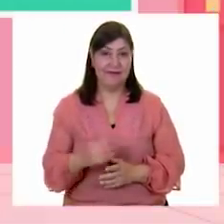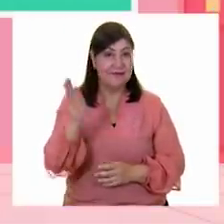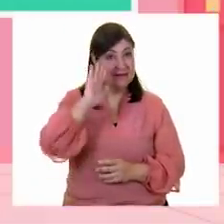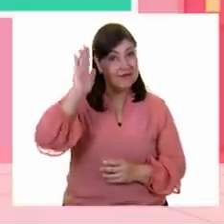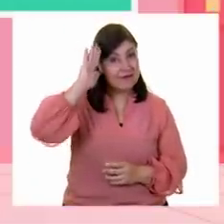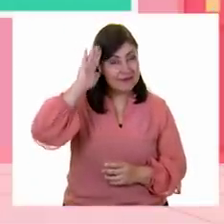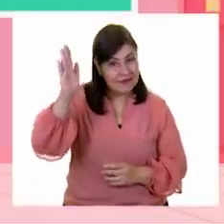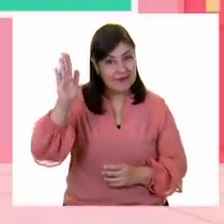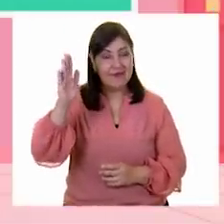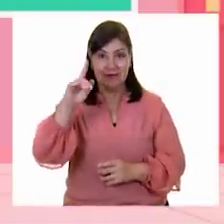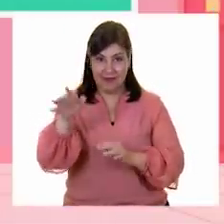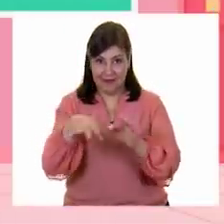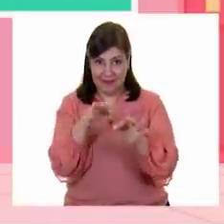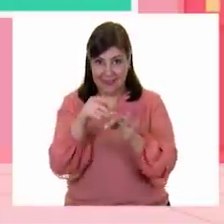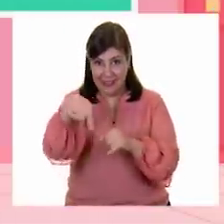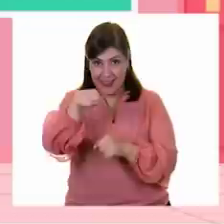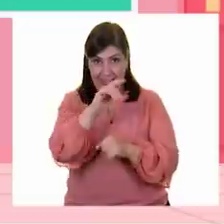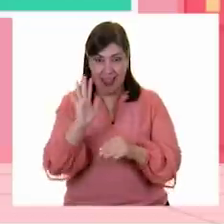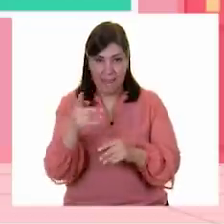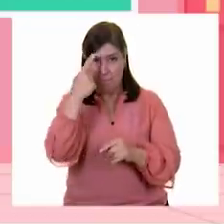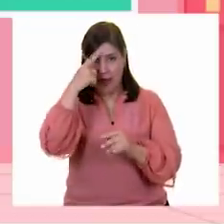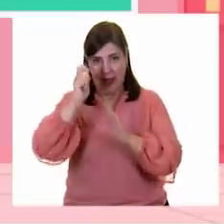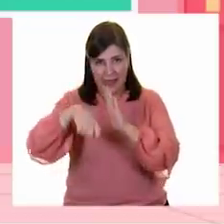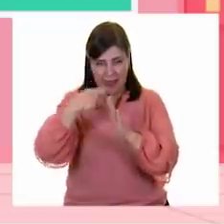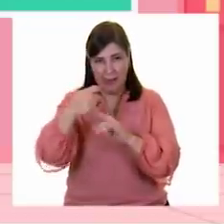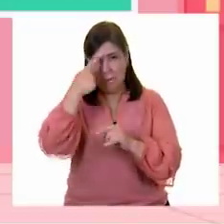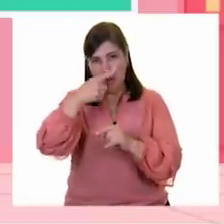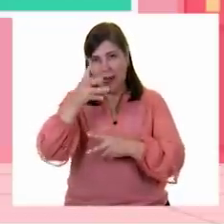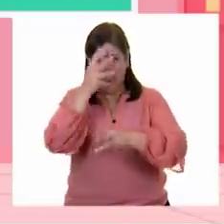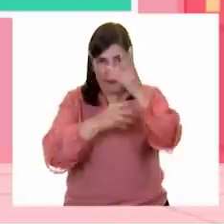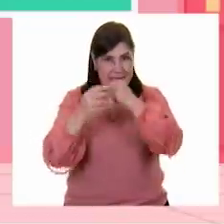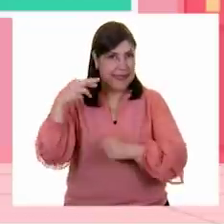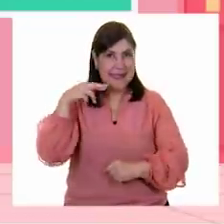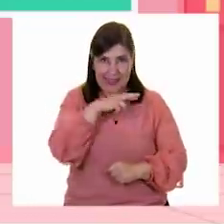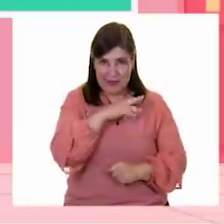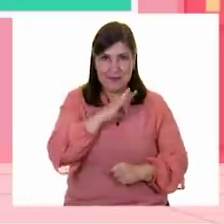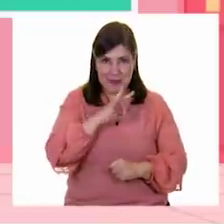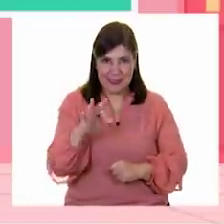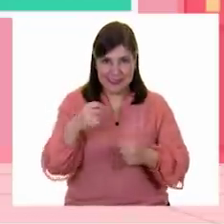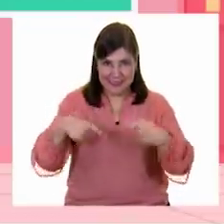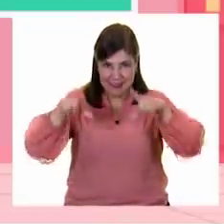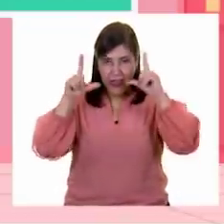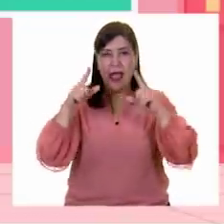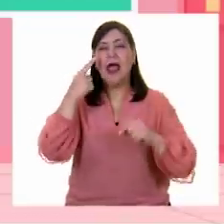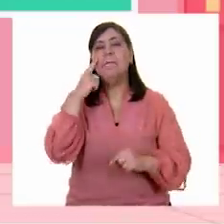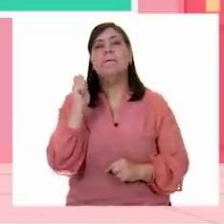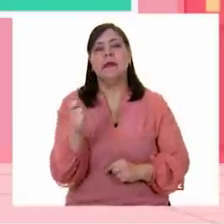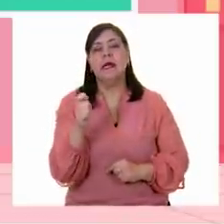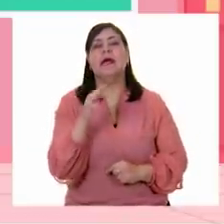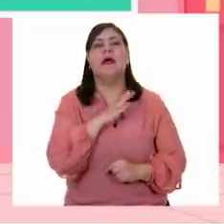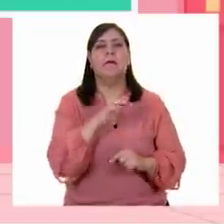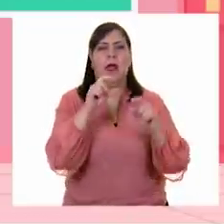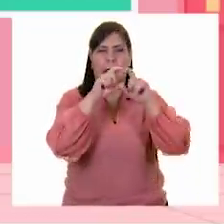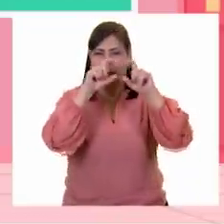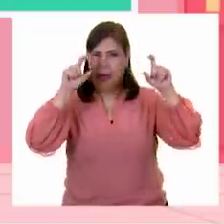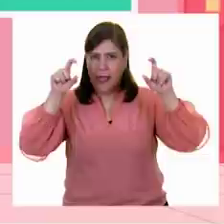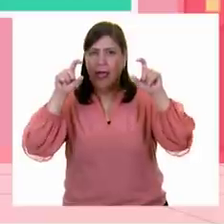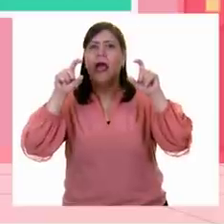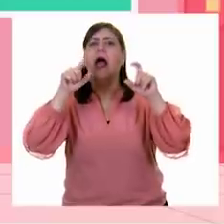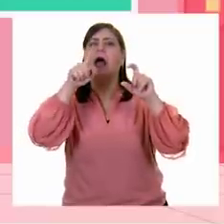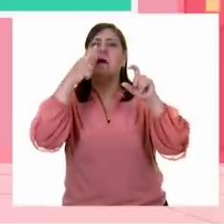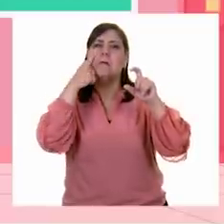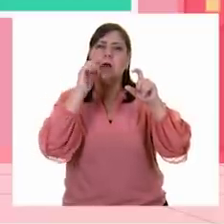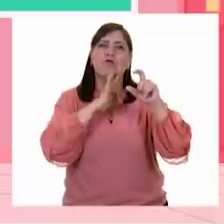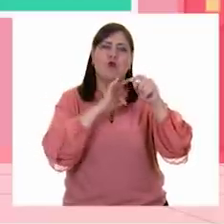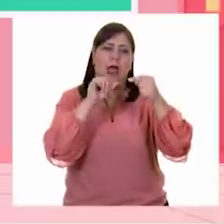Hola, ¿listos y listas para una cápsula más de Aprende Rápido? ¡Sí! Mencionaremos un enunciado para completar y